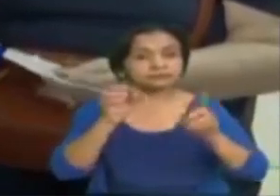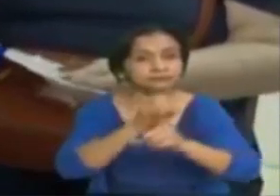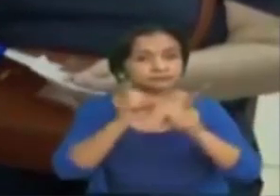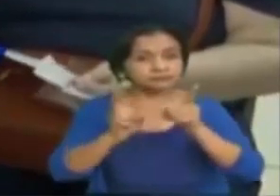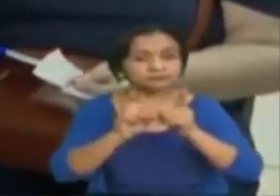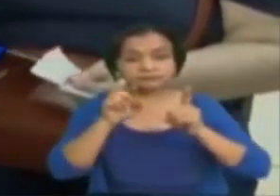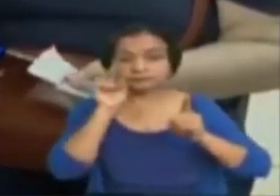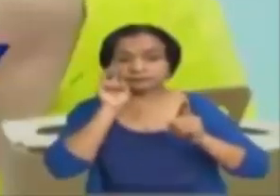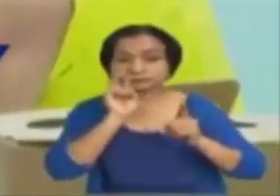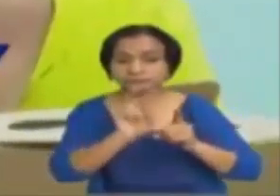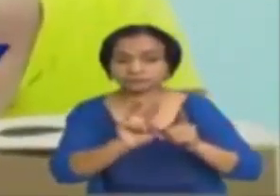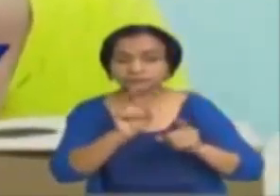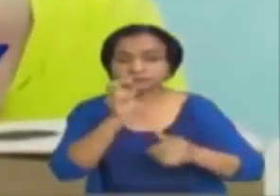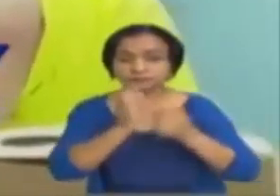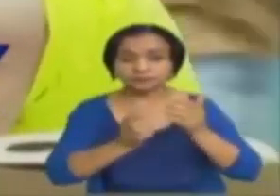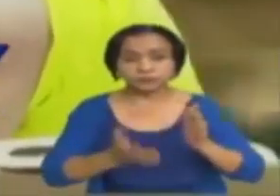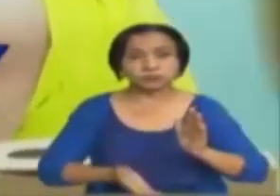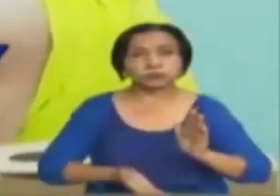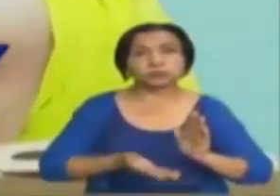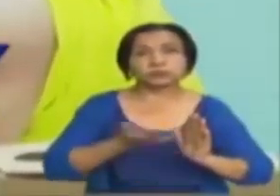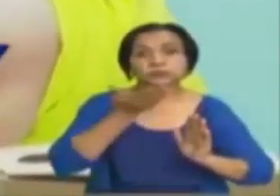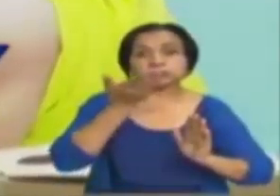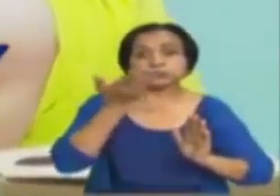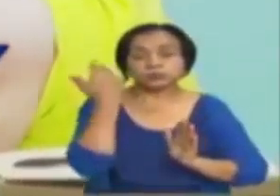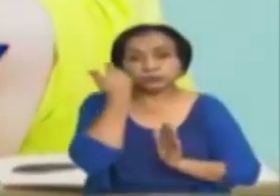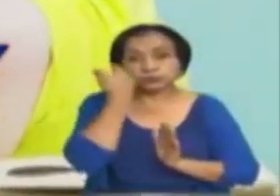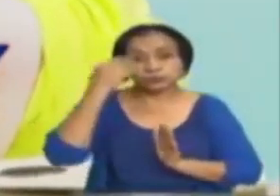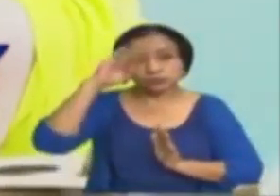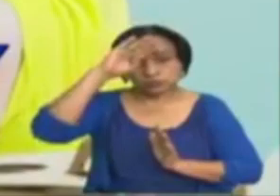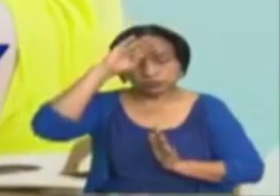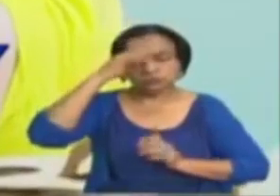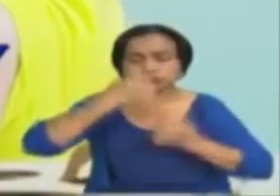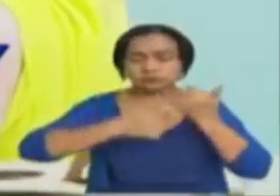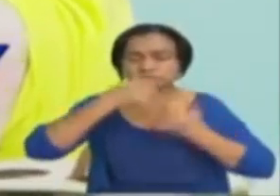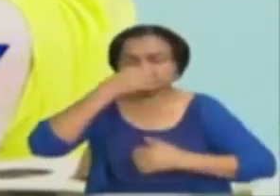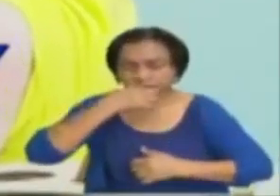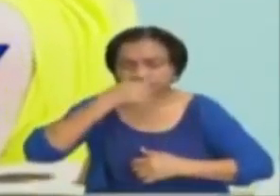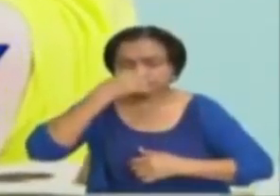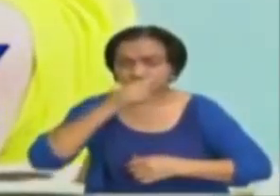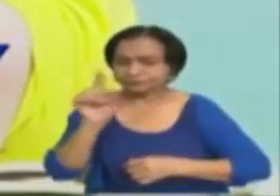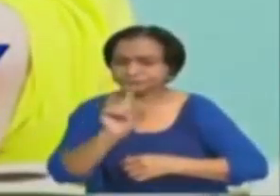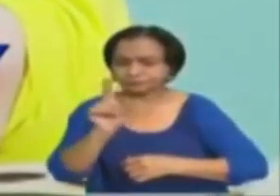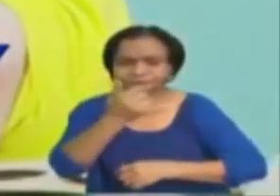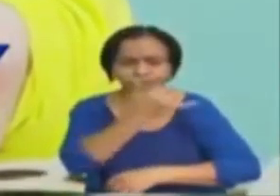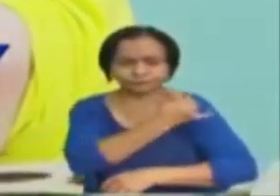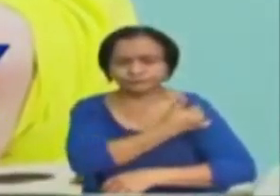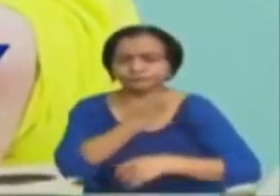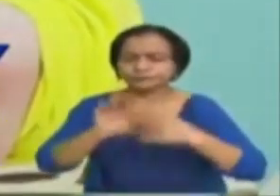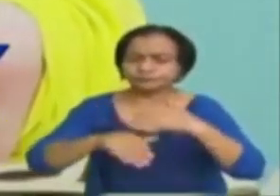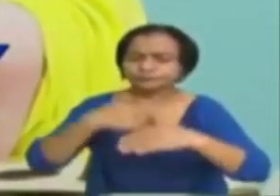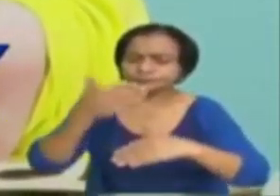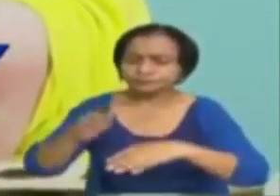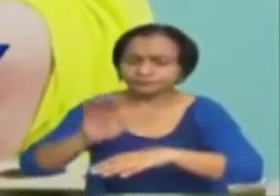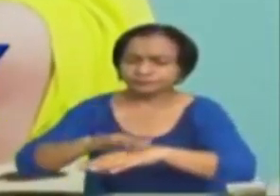el minsa reafirma que las personas que han resultado sospechosas han tenido padecimientos como hipertensión arterial diabetes mellitus